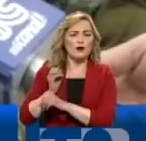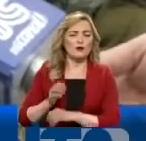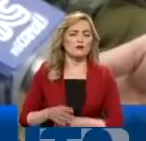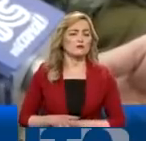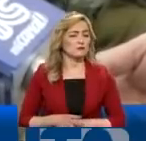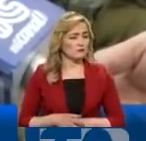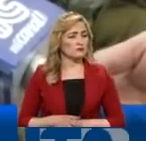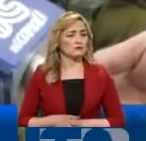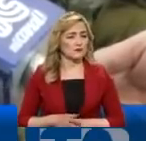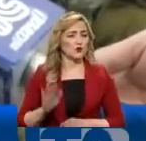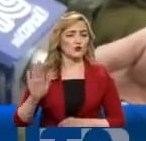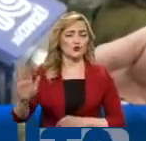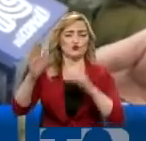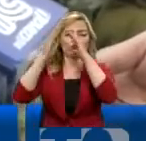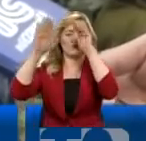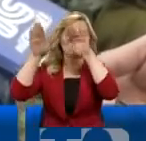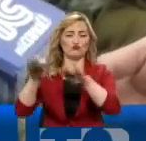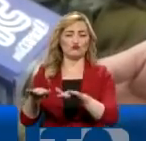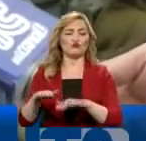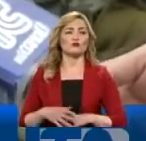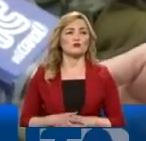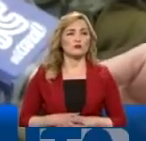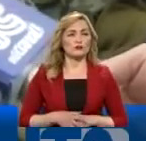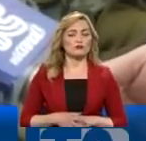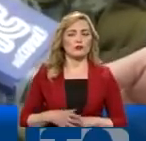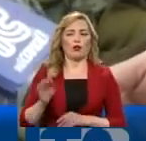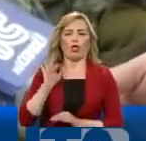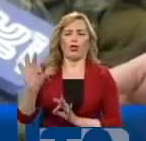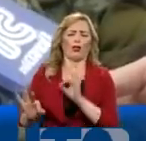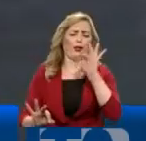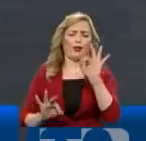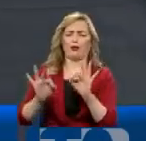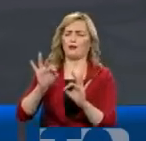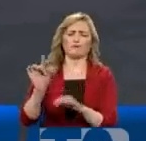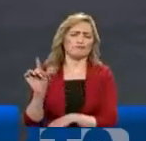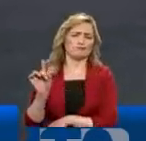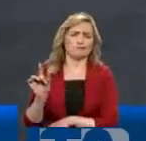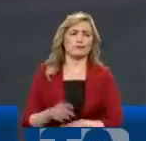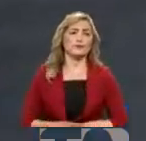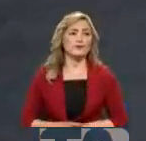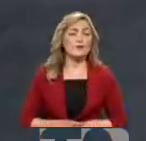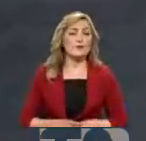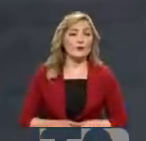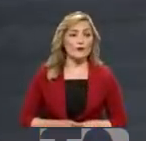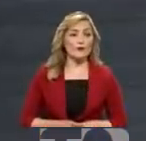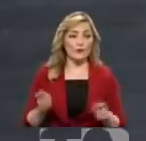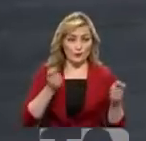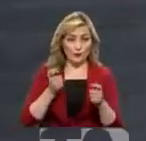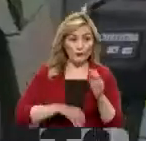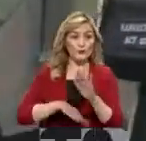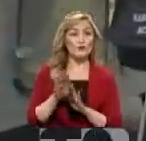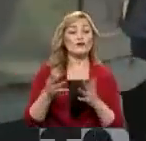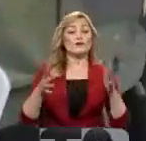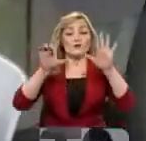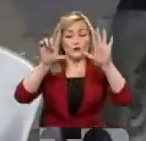estas personas vayan a sus domicilios y no sea una fuente de contagio mayor. La intensificación de los controles